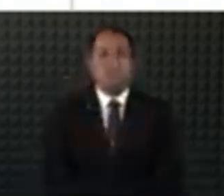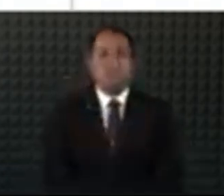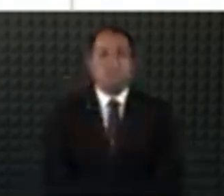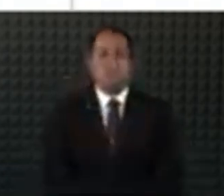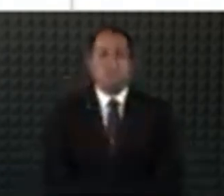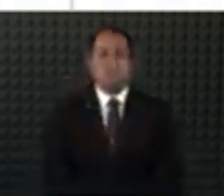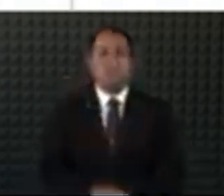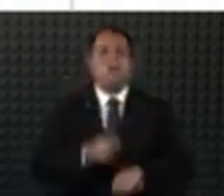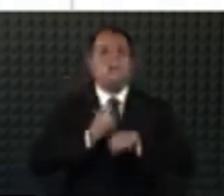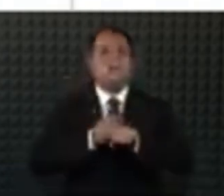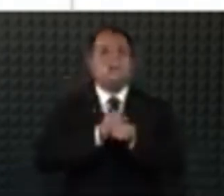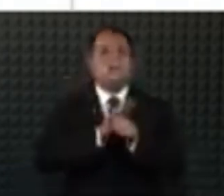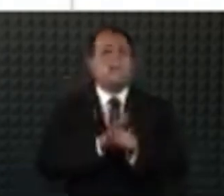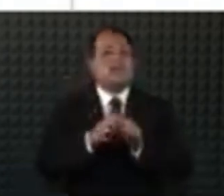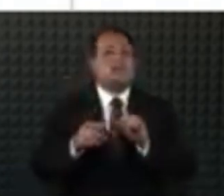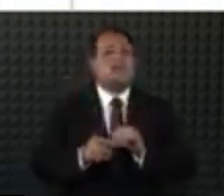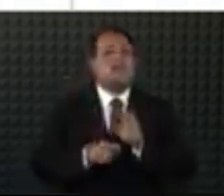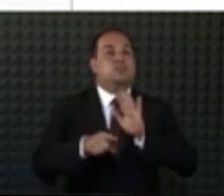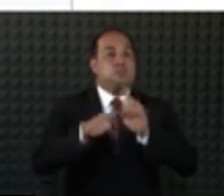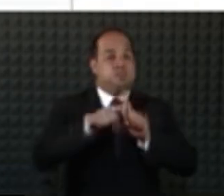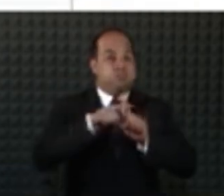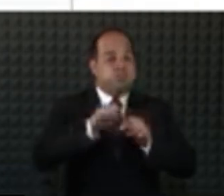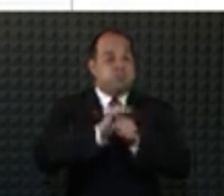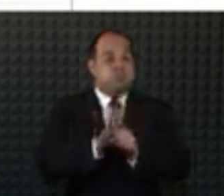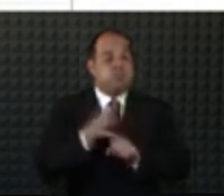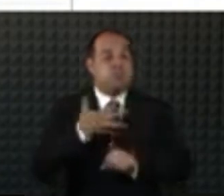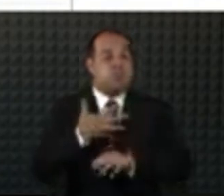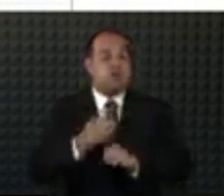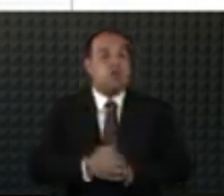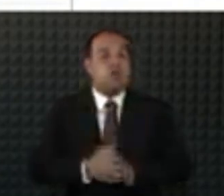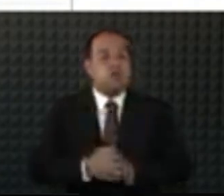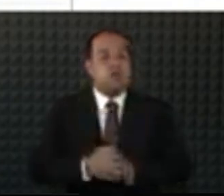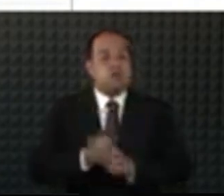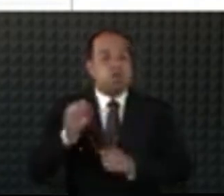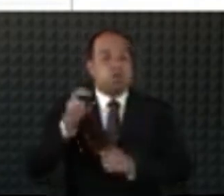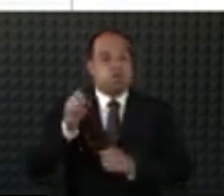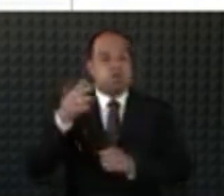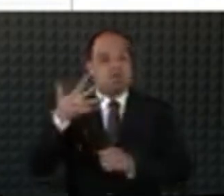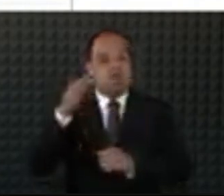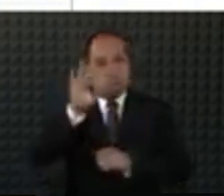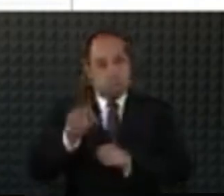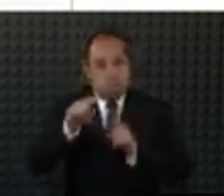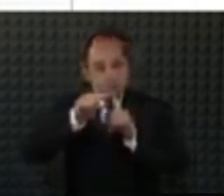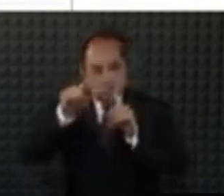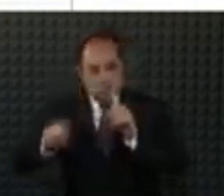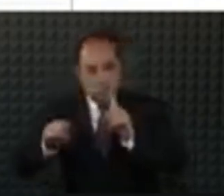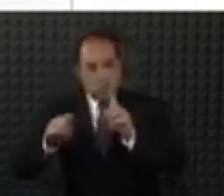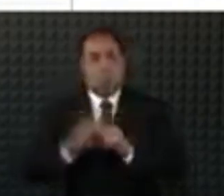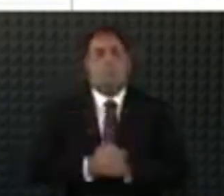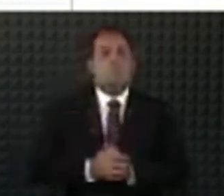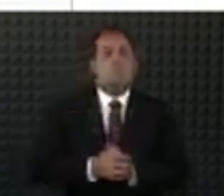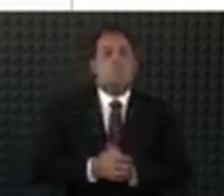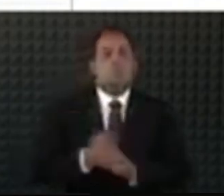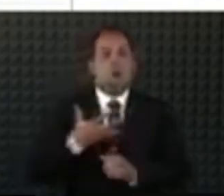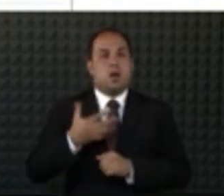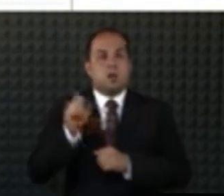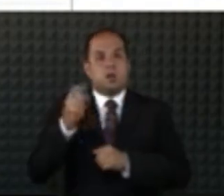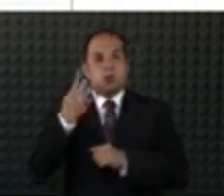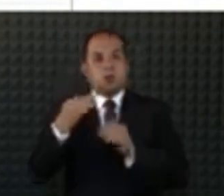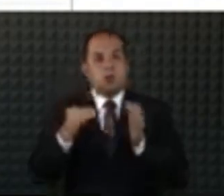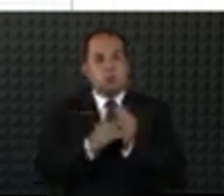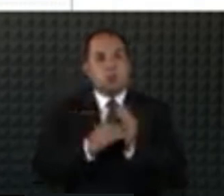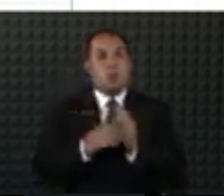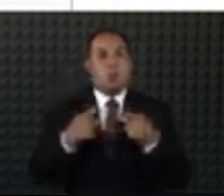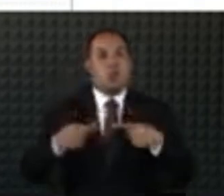casos activos, también vemos ya una reducción del 65% con respecto a nuestro punto máximo esta tercera ola. Hoy estamos hablando de cerca de 24.000